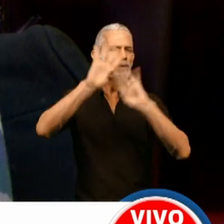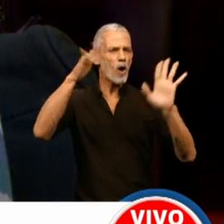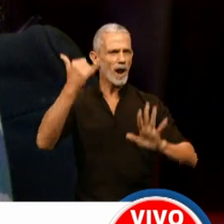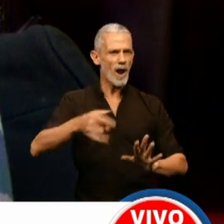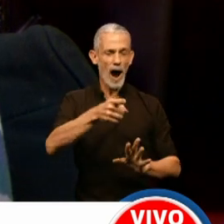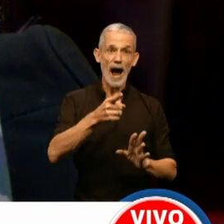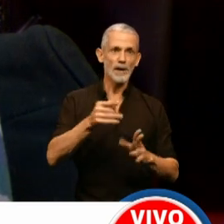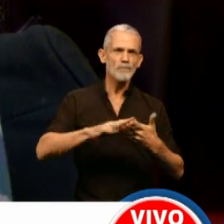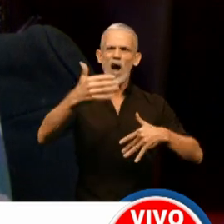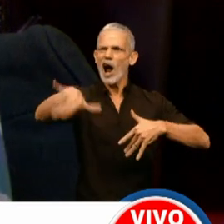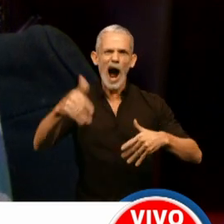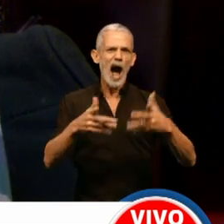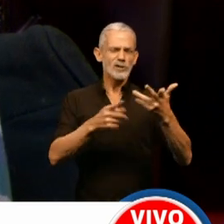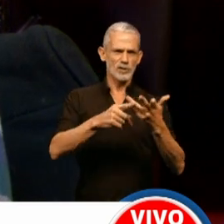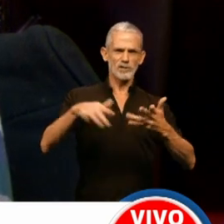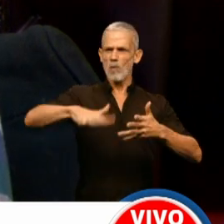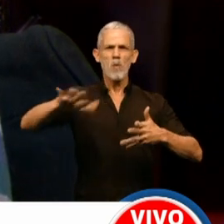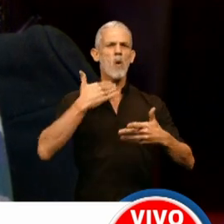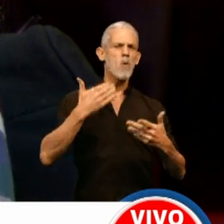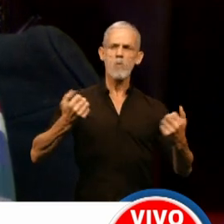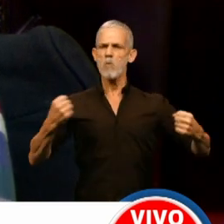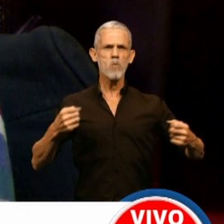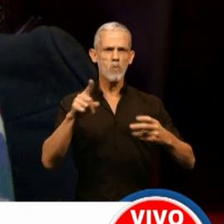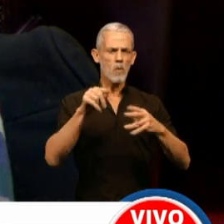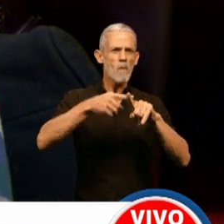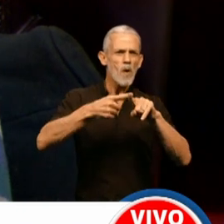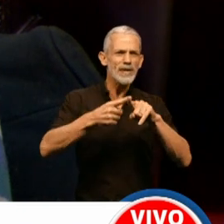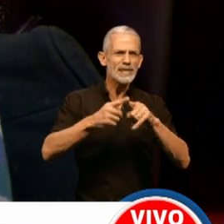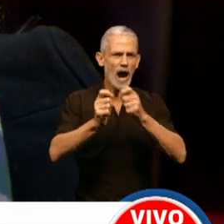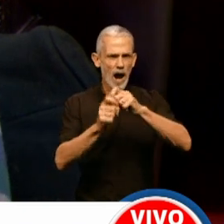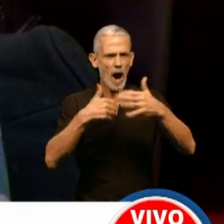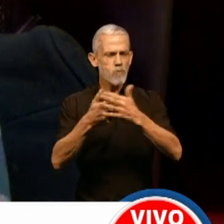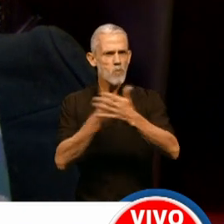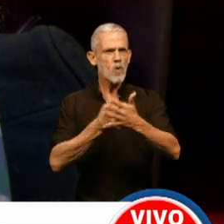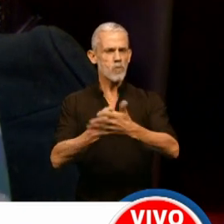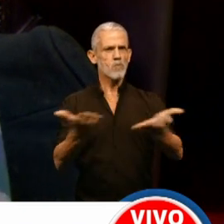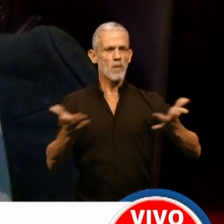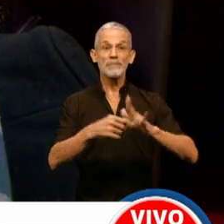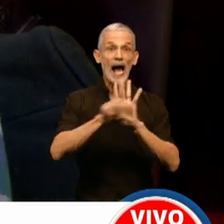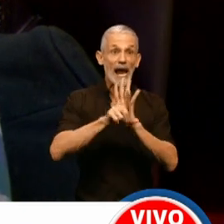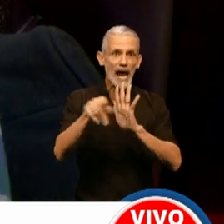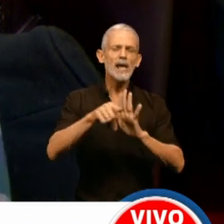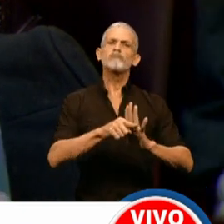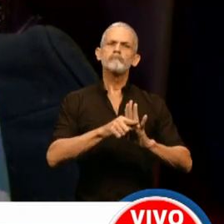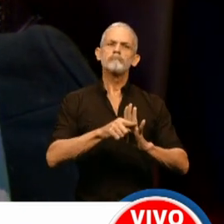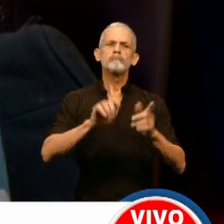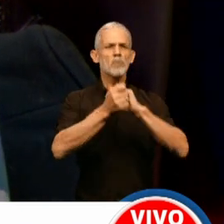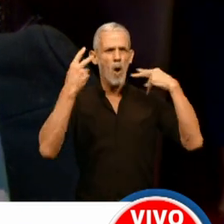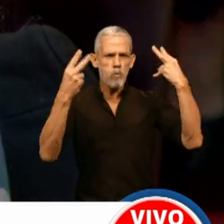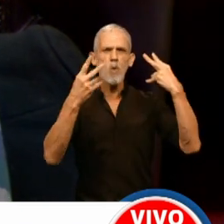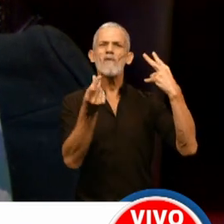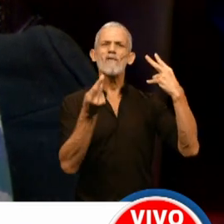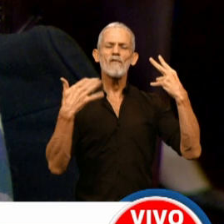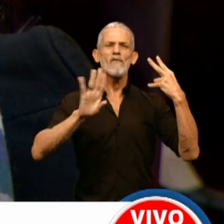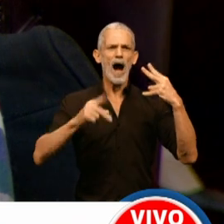tomaron las calles tomaron la voz pública transformaron la política esta ley es la reivindicación de la desobediencia